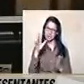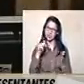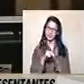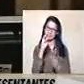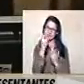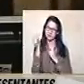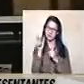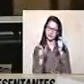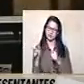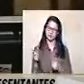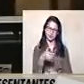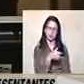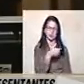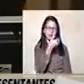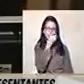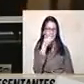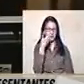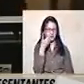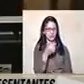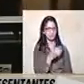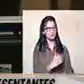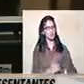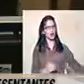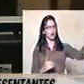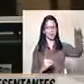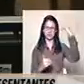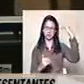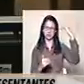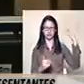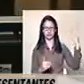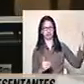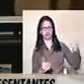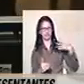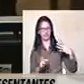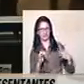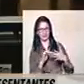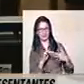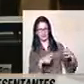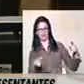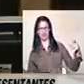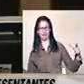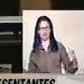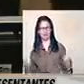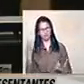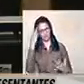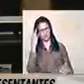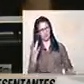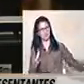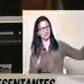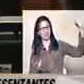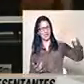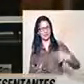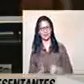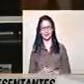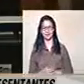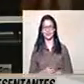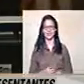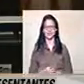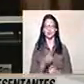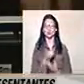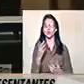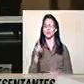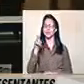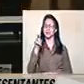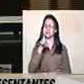guerrilleros estén por encima del pueblo, donde fueron más de 6 millones